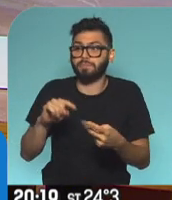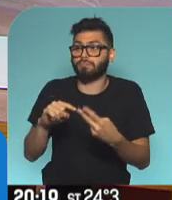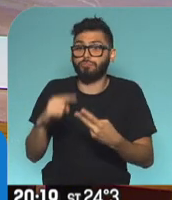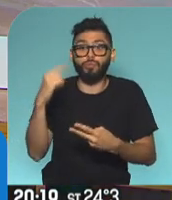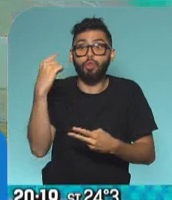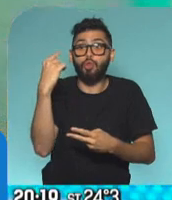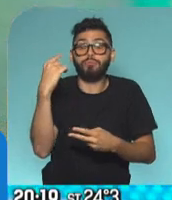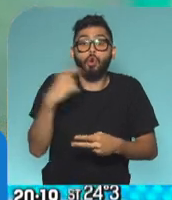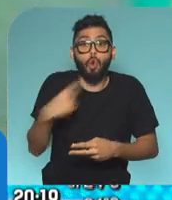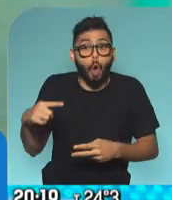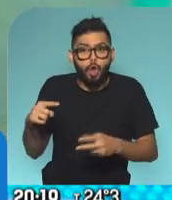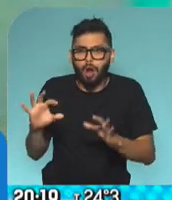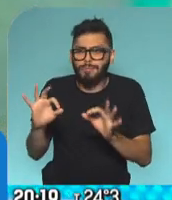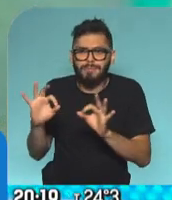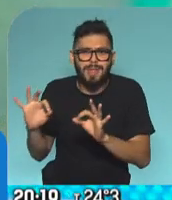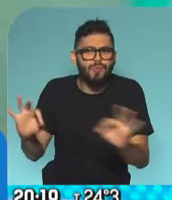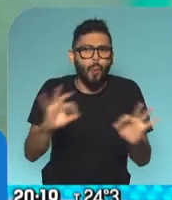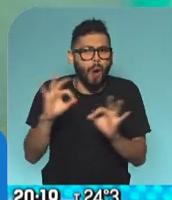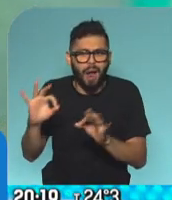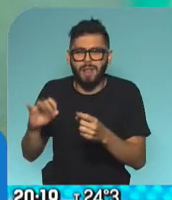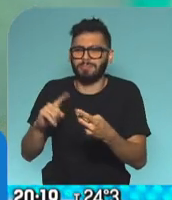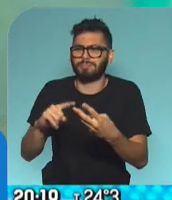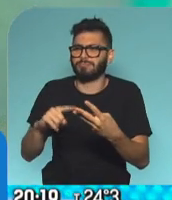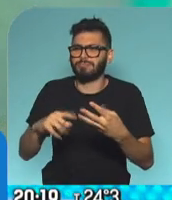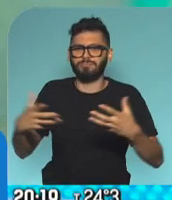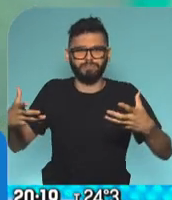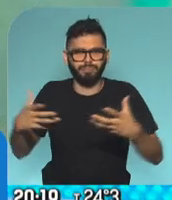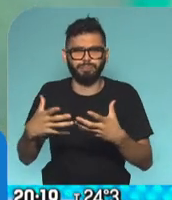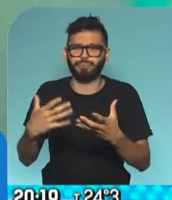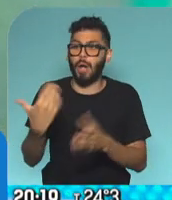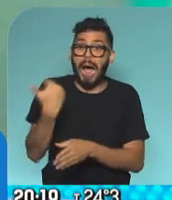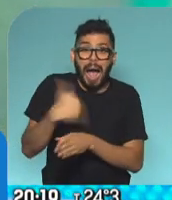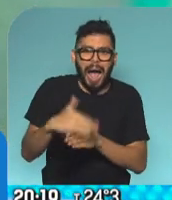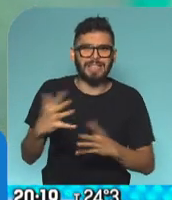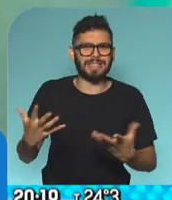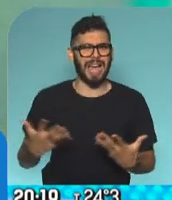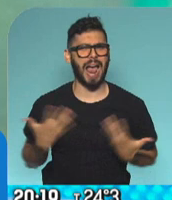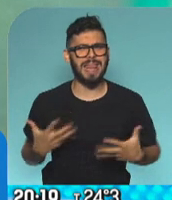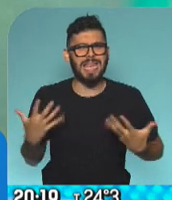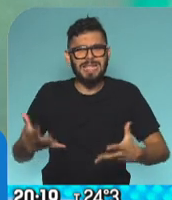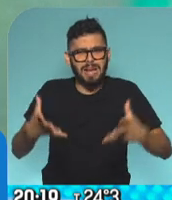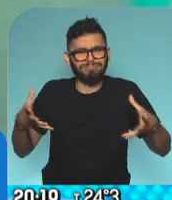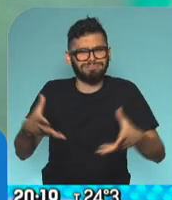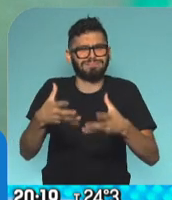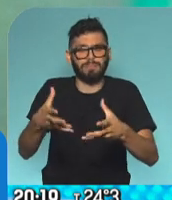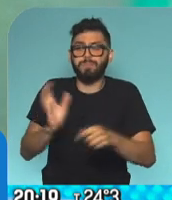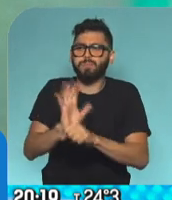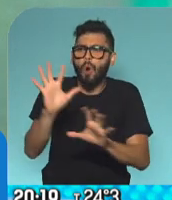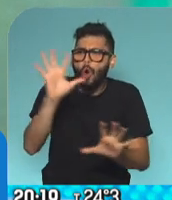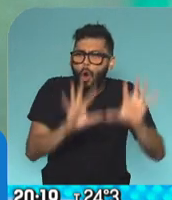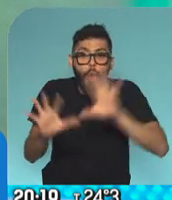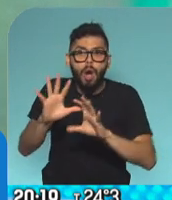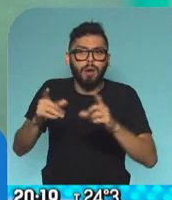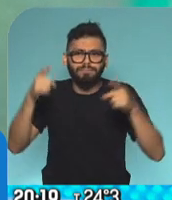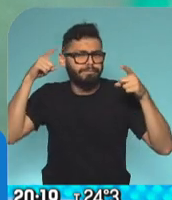identifica con un con una gestualidad con calle con alegría con mucho con mucho de organización para alcanzar